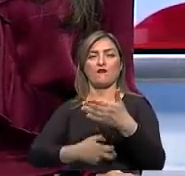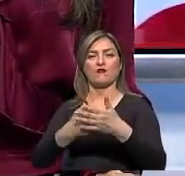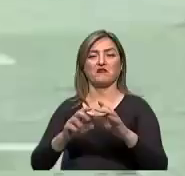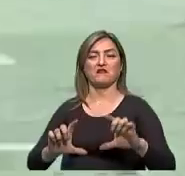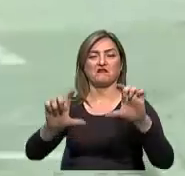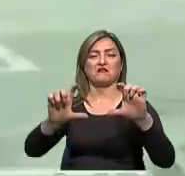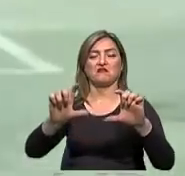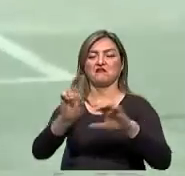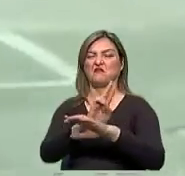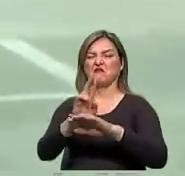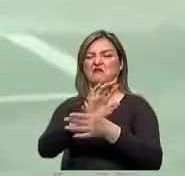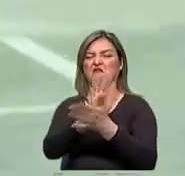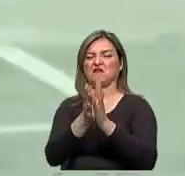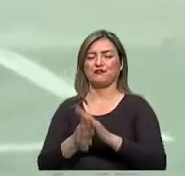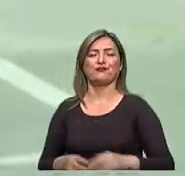placas.